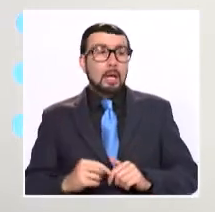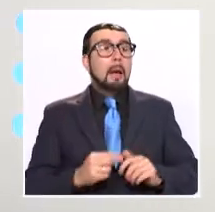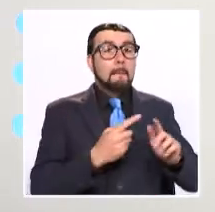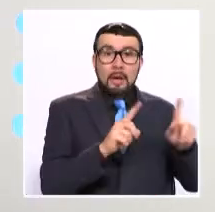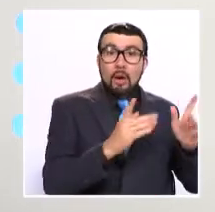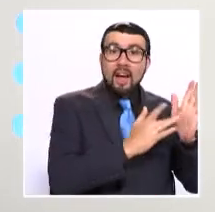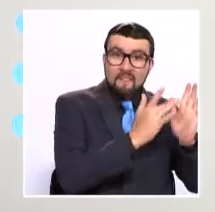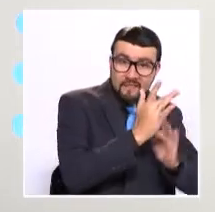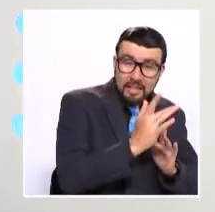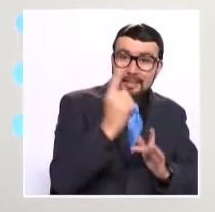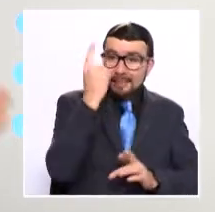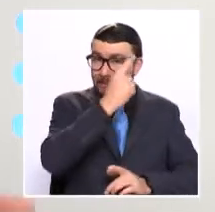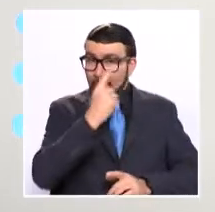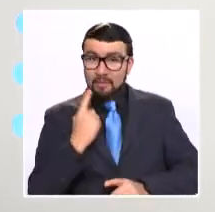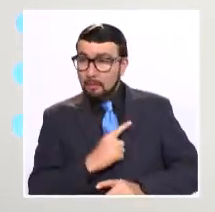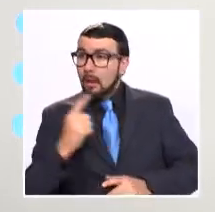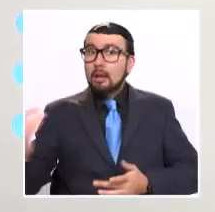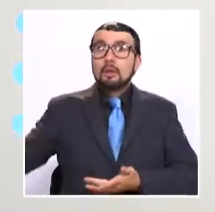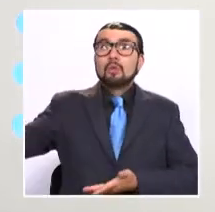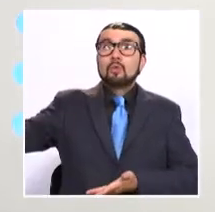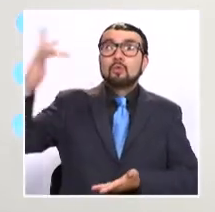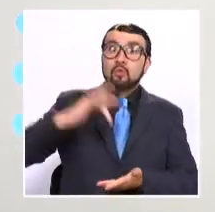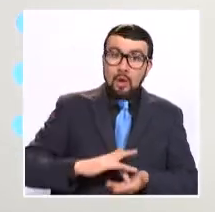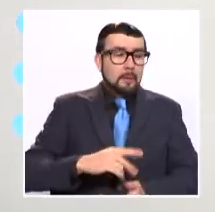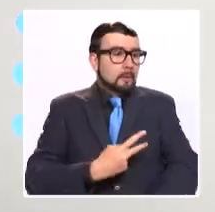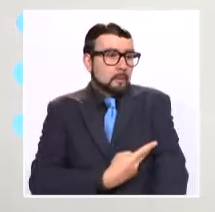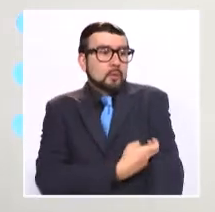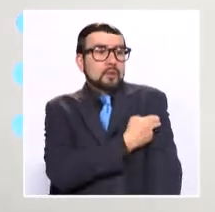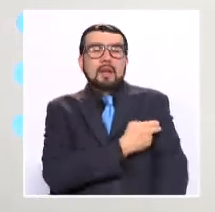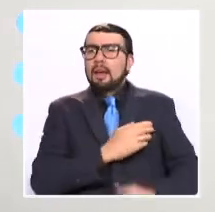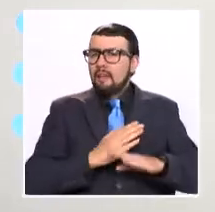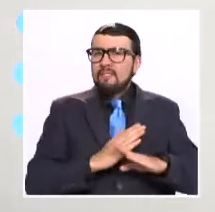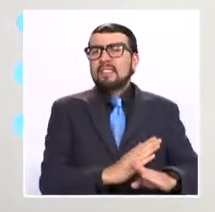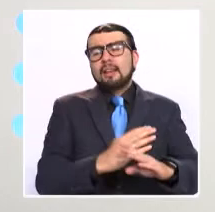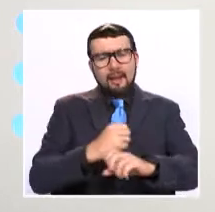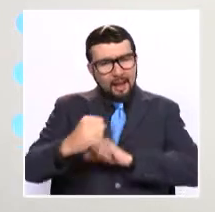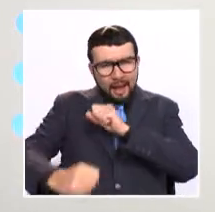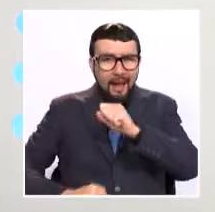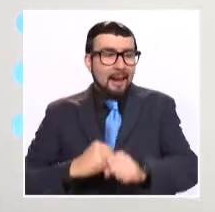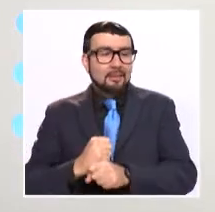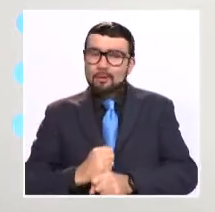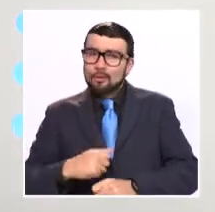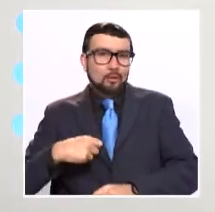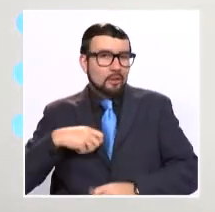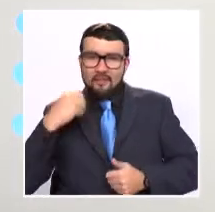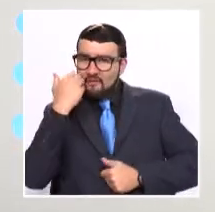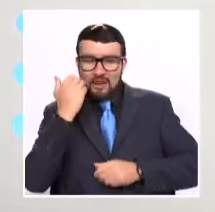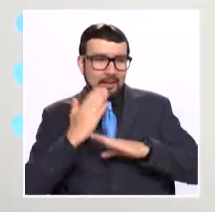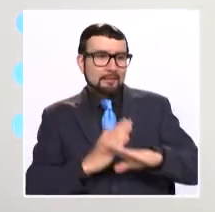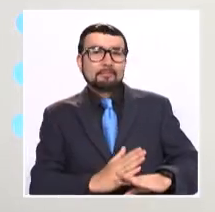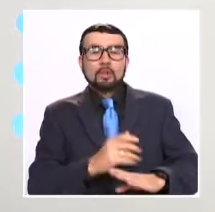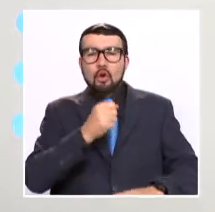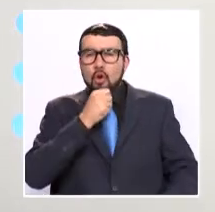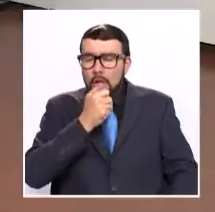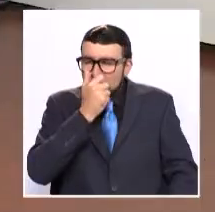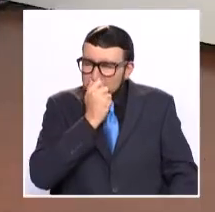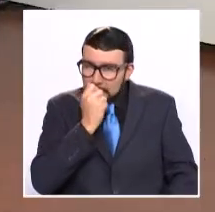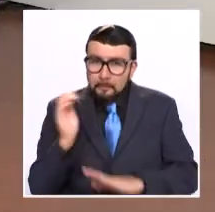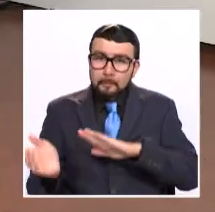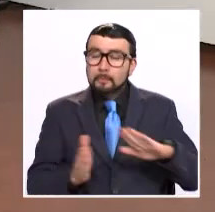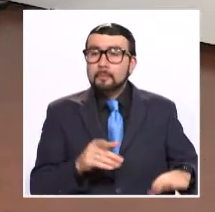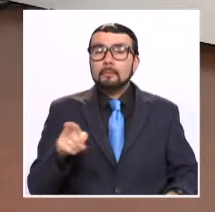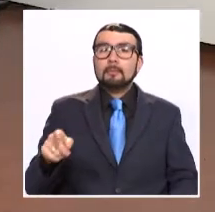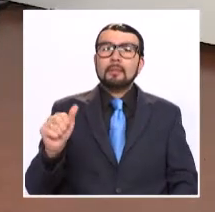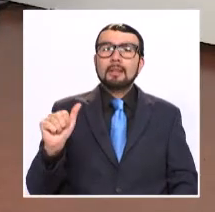la vacuna, la aplicamos para evitar que el resto de año pueda tener ya la influenza. Tengo otra pregunta de Alba María.